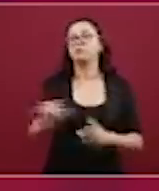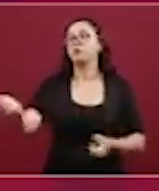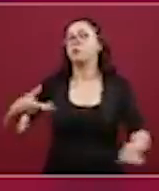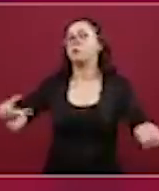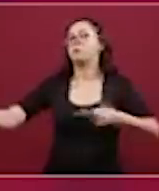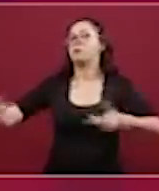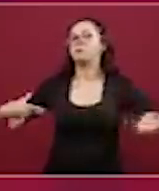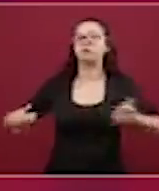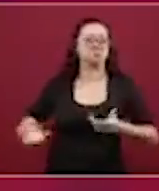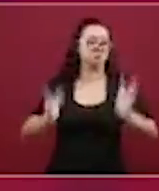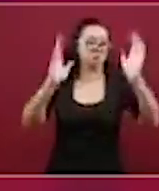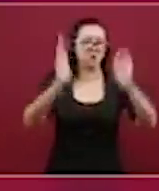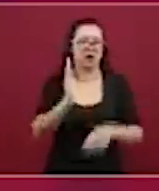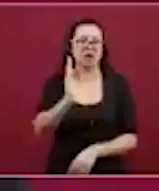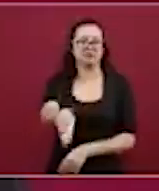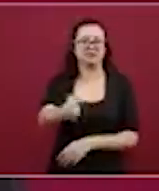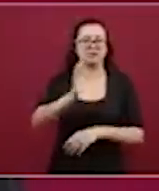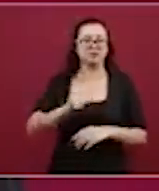Todo el que quiera ayudar,